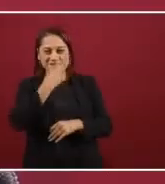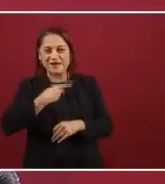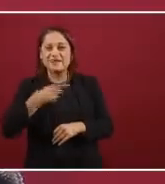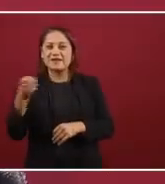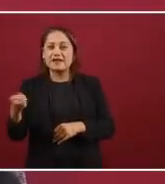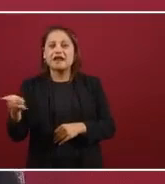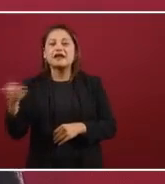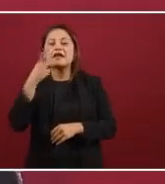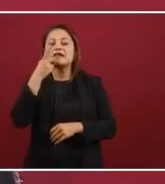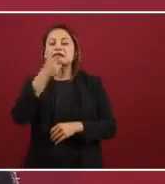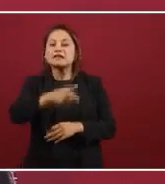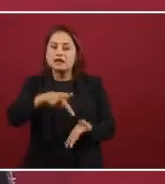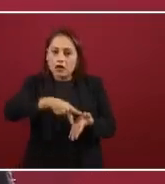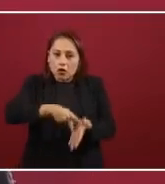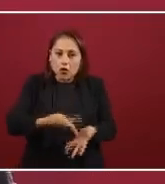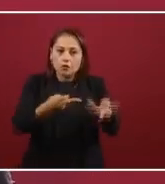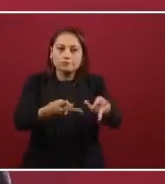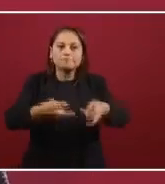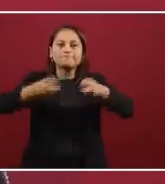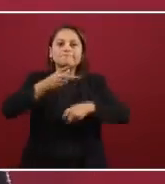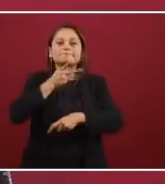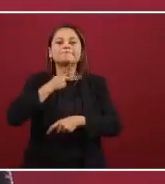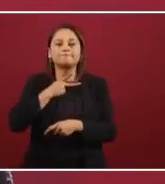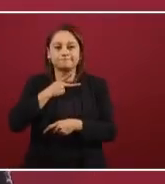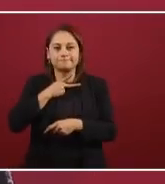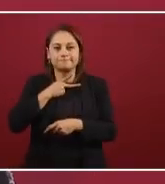el huachicol. No,